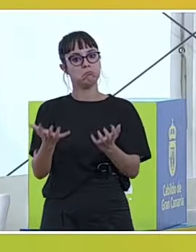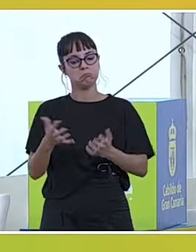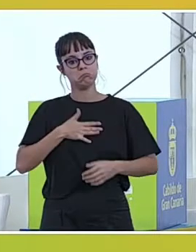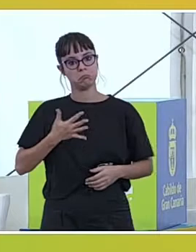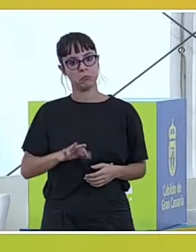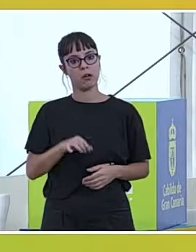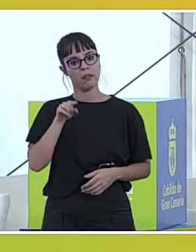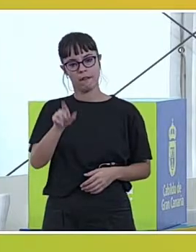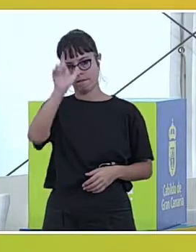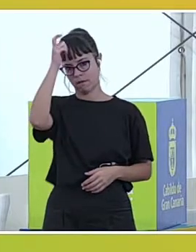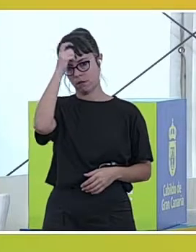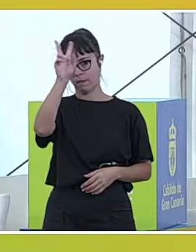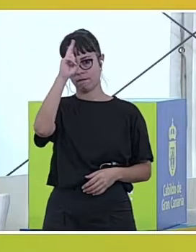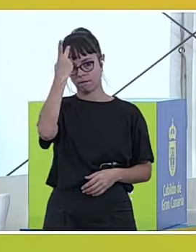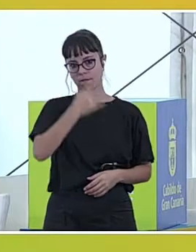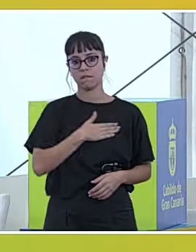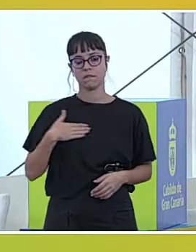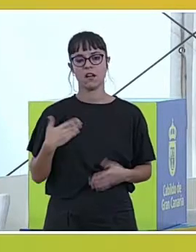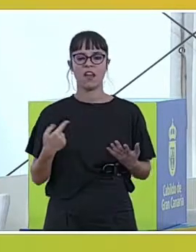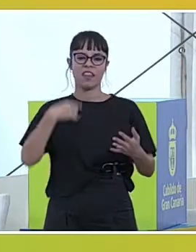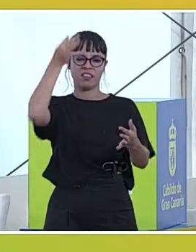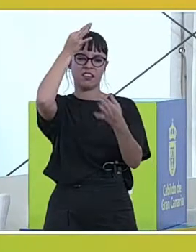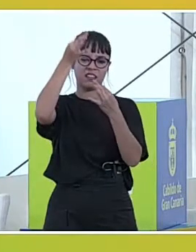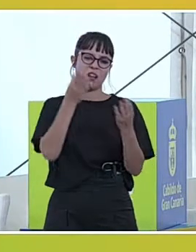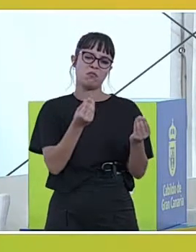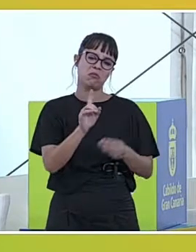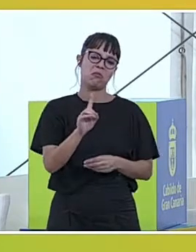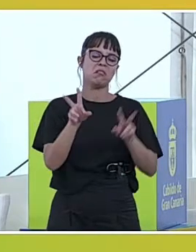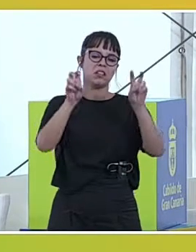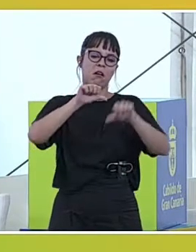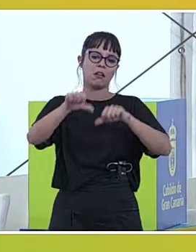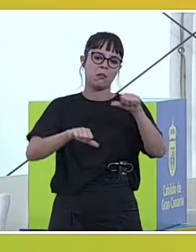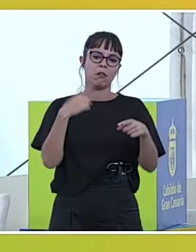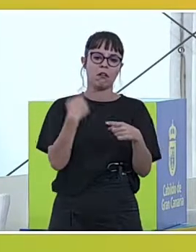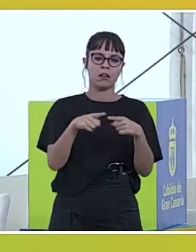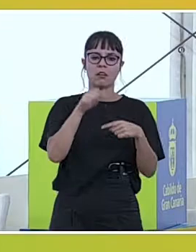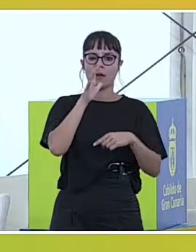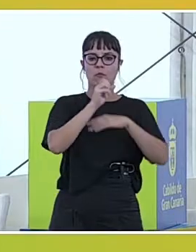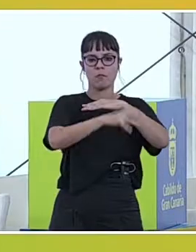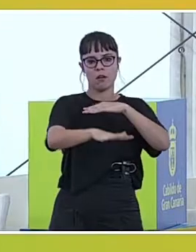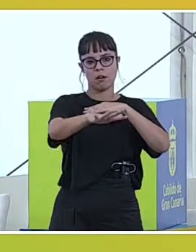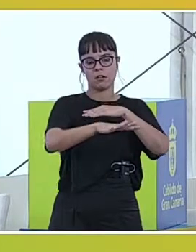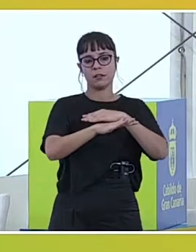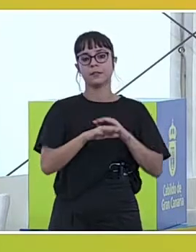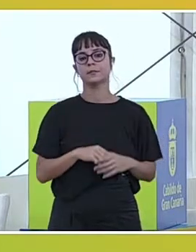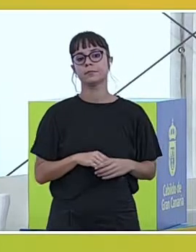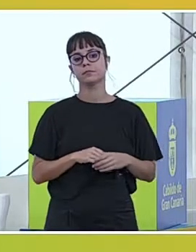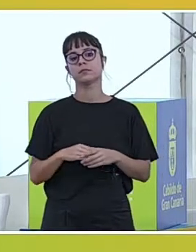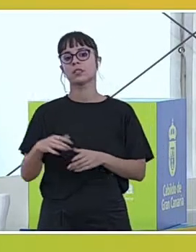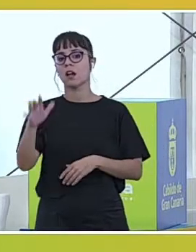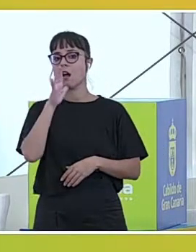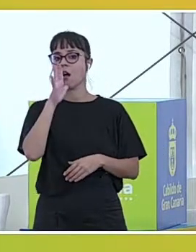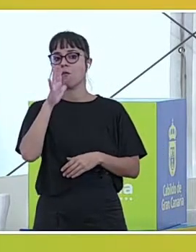Esto simplemente, no voy a entrar en mucho detalle, composición química del agua de mar, solo mencionar que es mucho más estable que las de agua